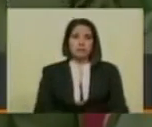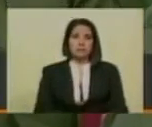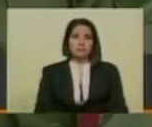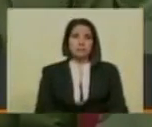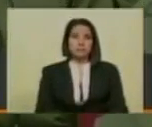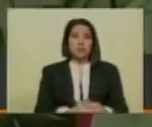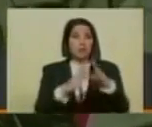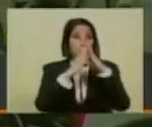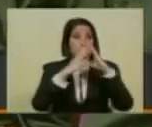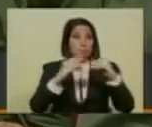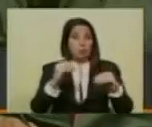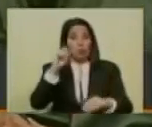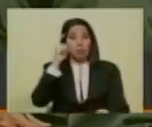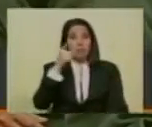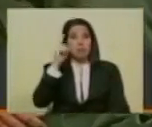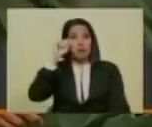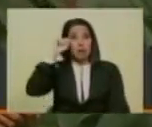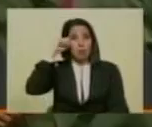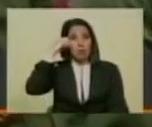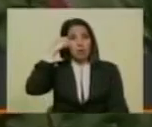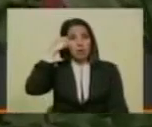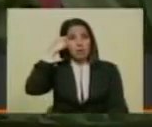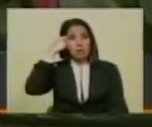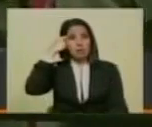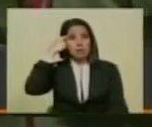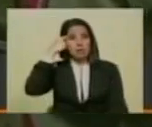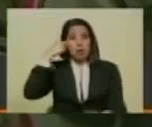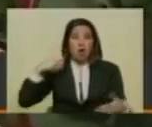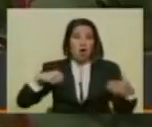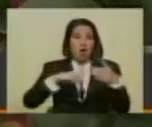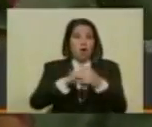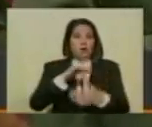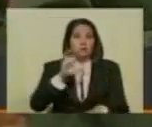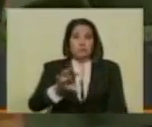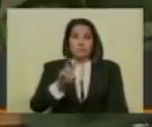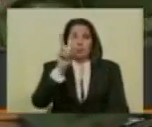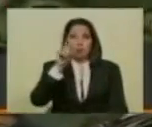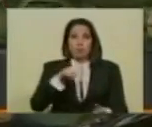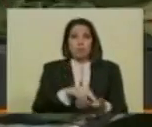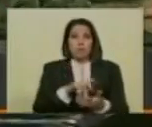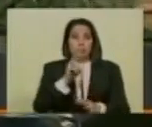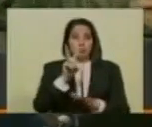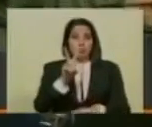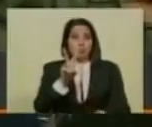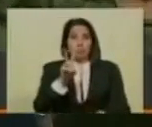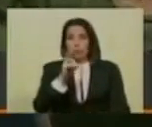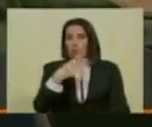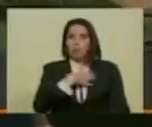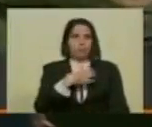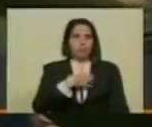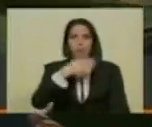Todos tenemos que recordar los golpes de Estado del 2002, inolvidable.